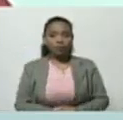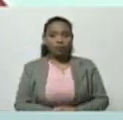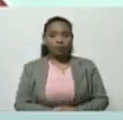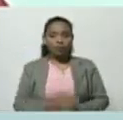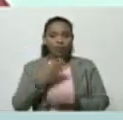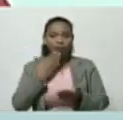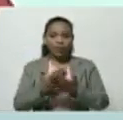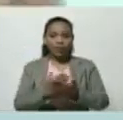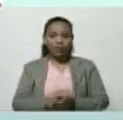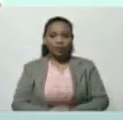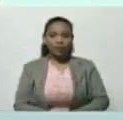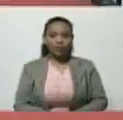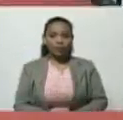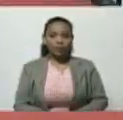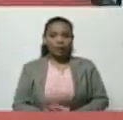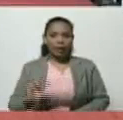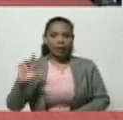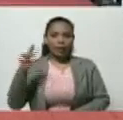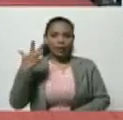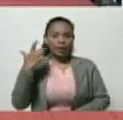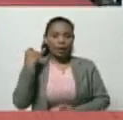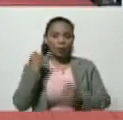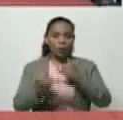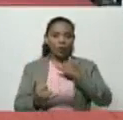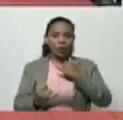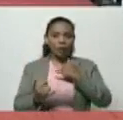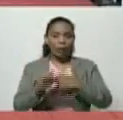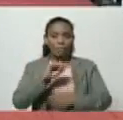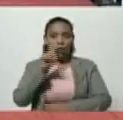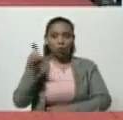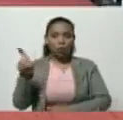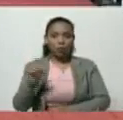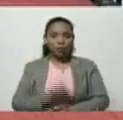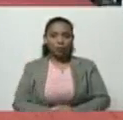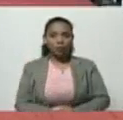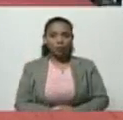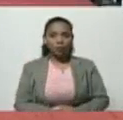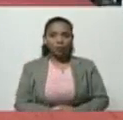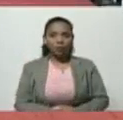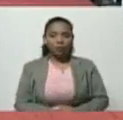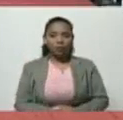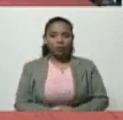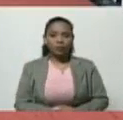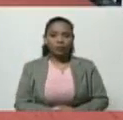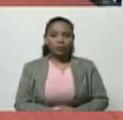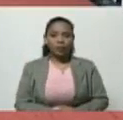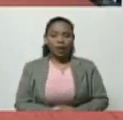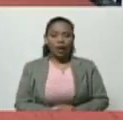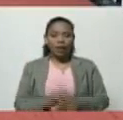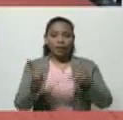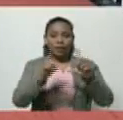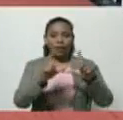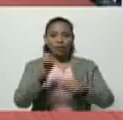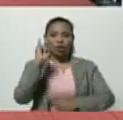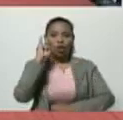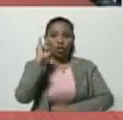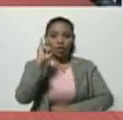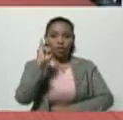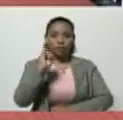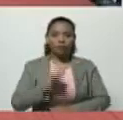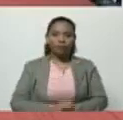Gracias. La tercera y última pregunta por Canal I, Andrea Romero.